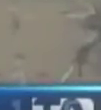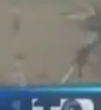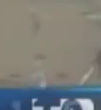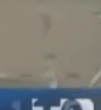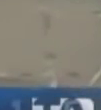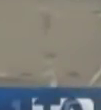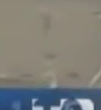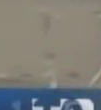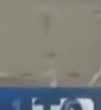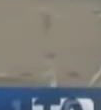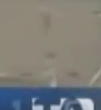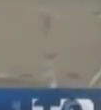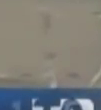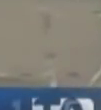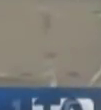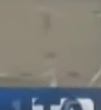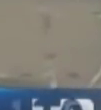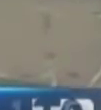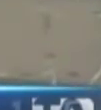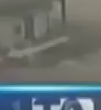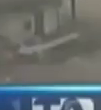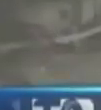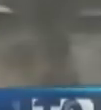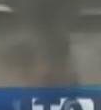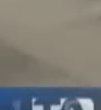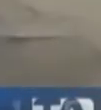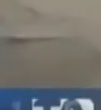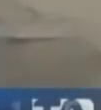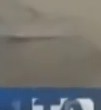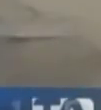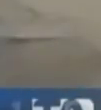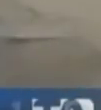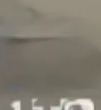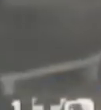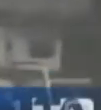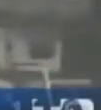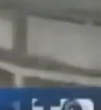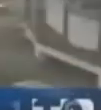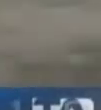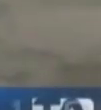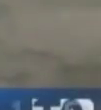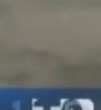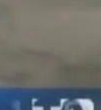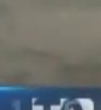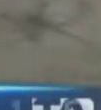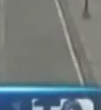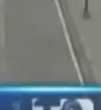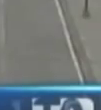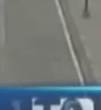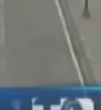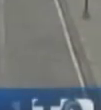Amigos, iniciamos el noticiero de la comunidad con una imagen de Villamil Playas. Gracias a las cámaras del Servicio Integrado de